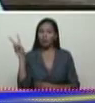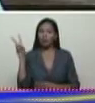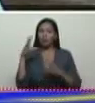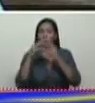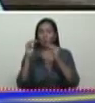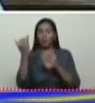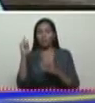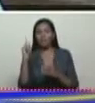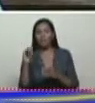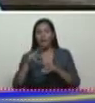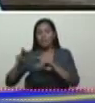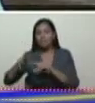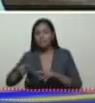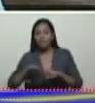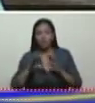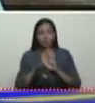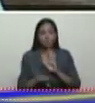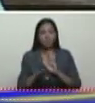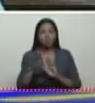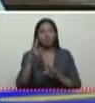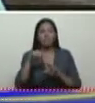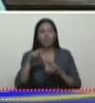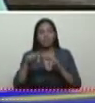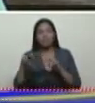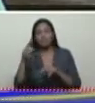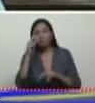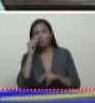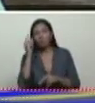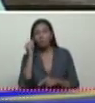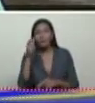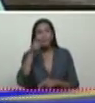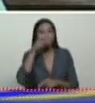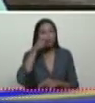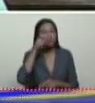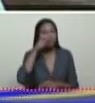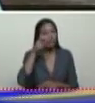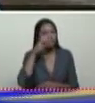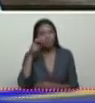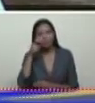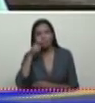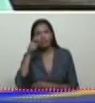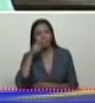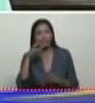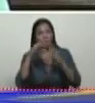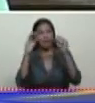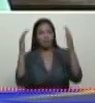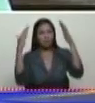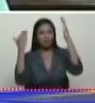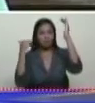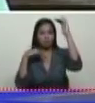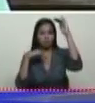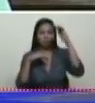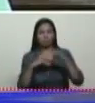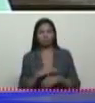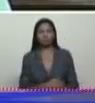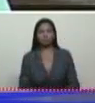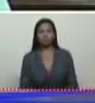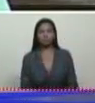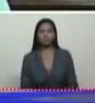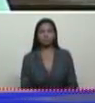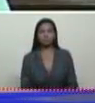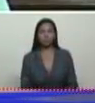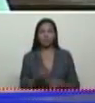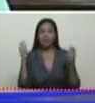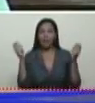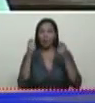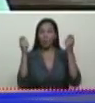tenga muchachitos chiquitos, muchachitas chiquitas, pendiente, pendiente, atención. La jornada